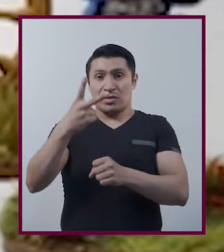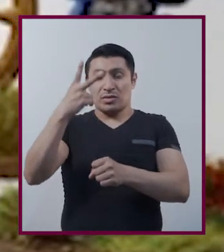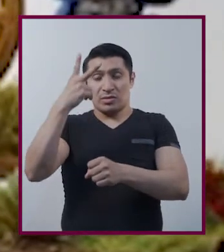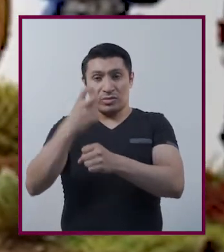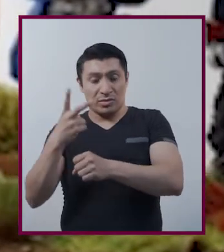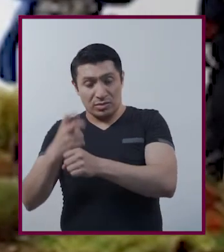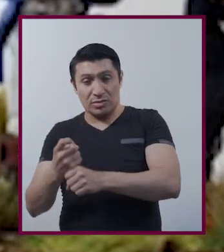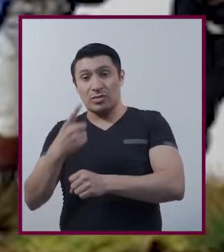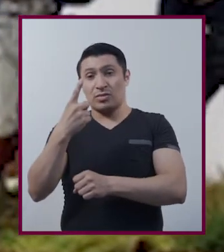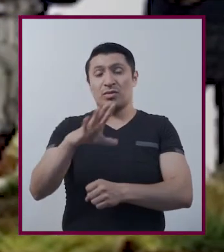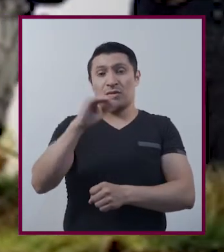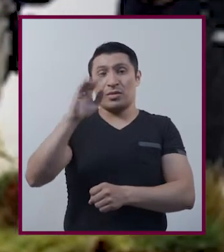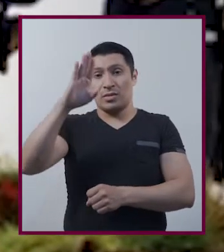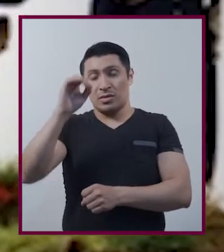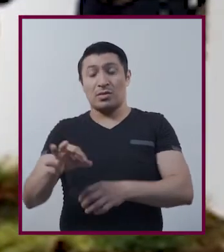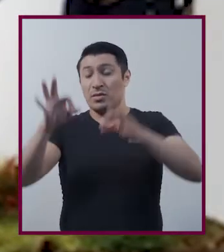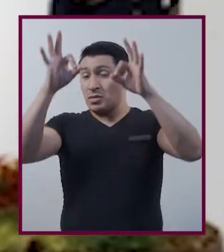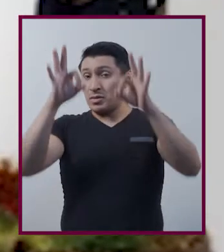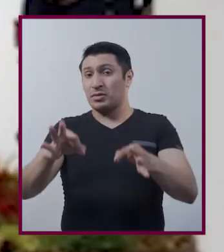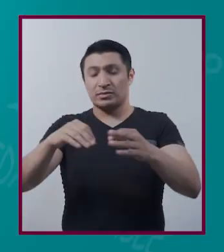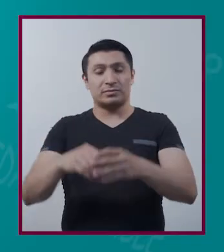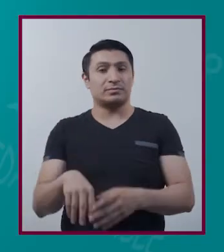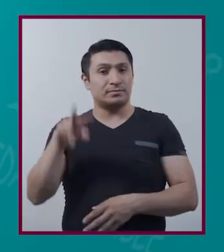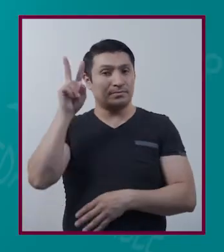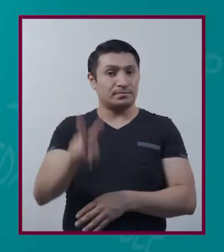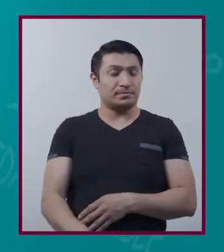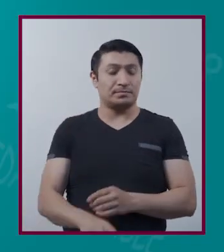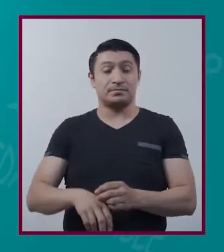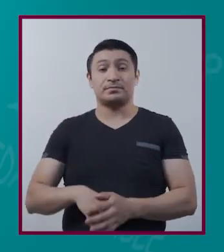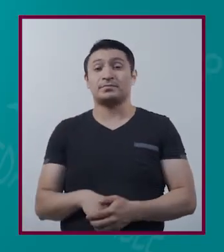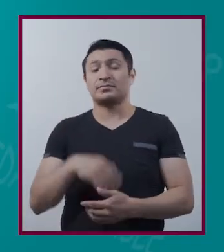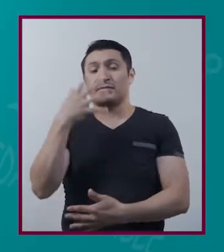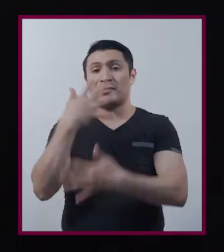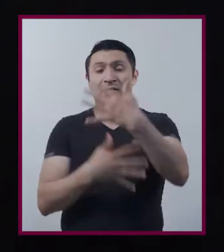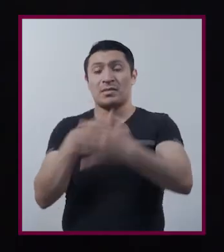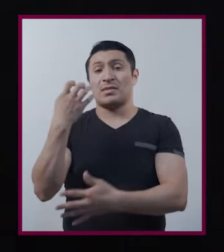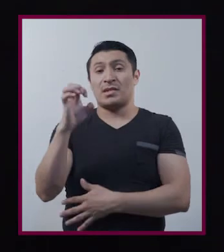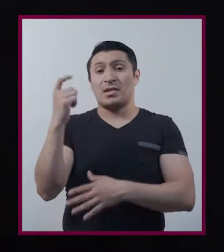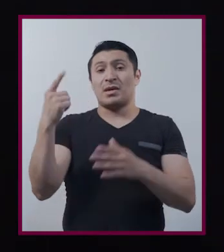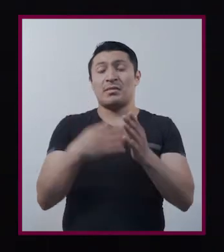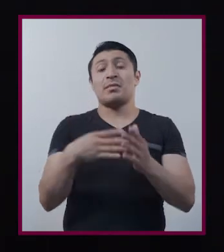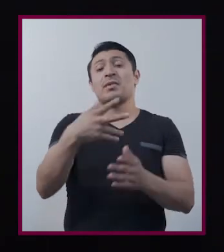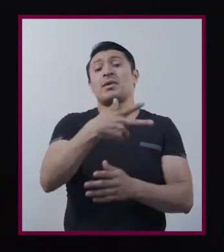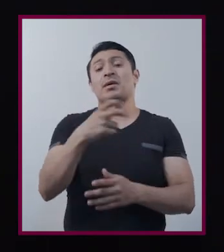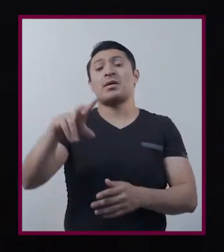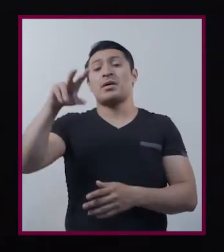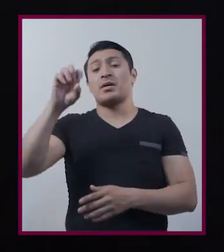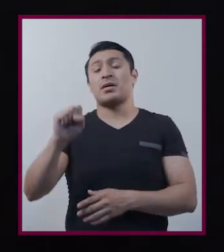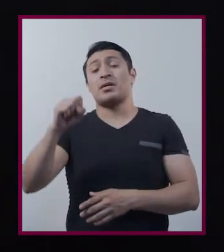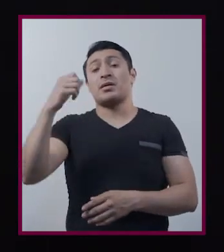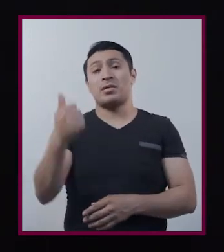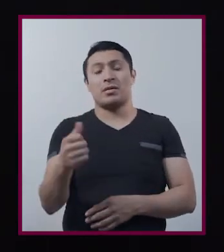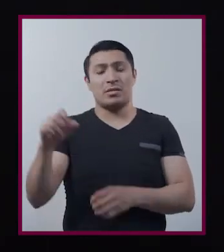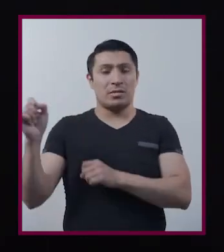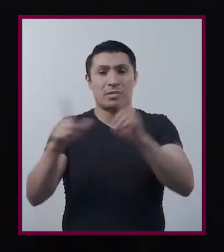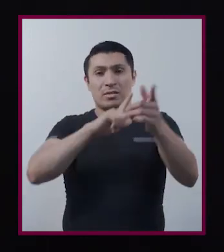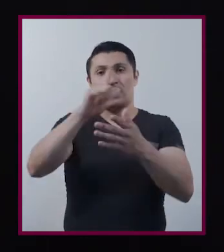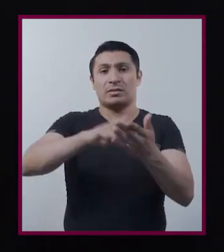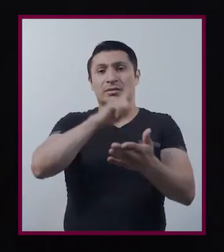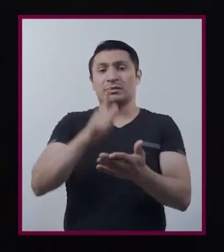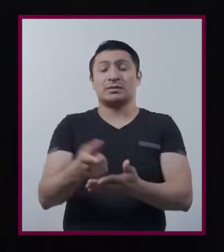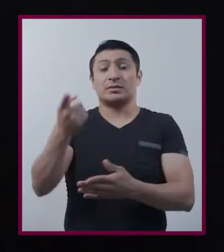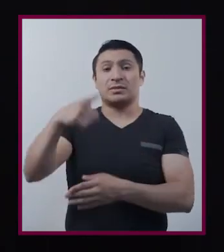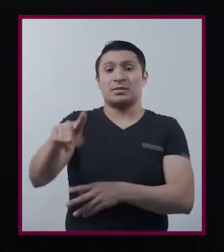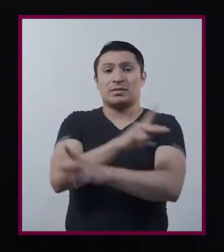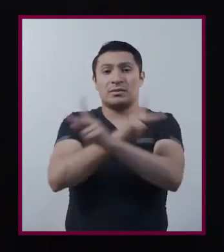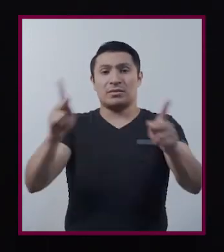primero, 2 segundos y un cabo. ¡Qué profesionalismo! ¿Verdad? El 15 de enero de 1866 se